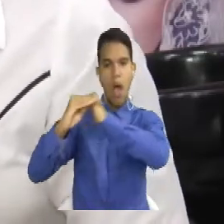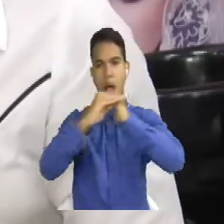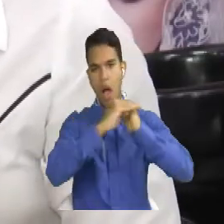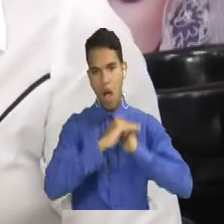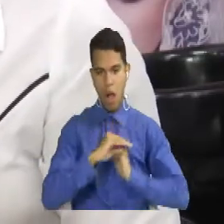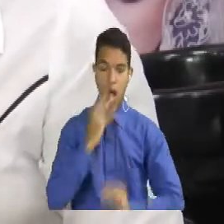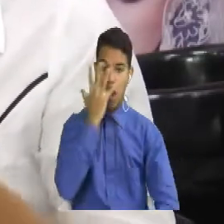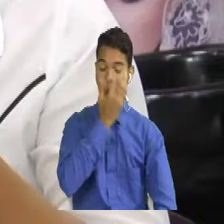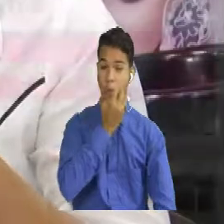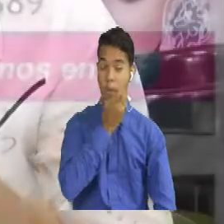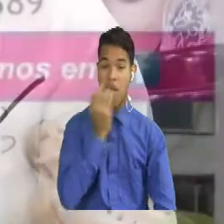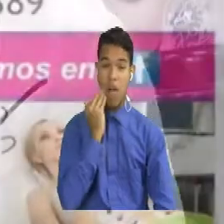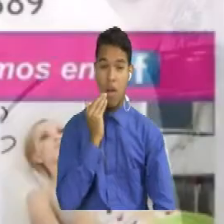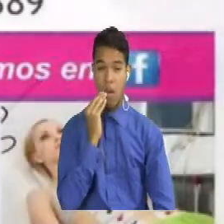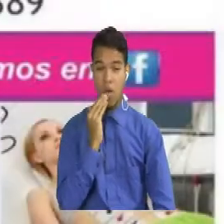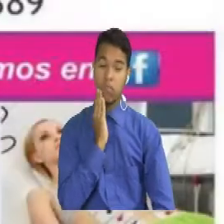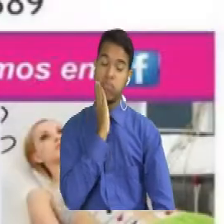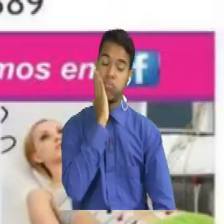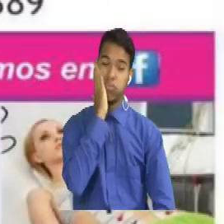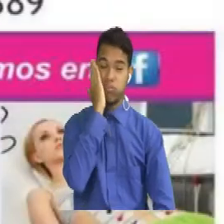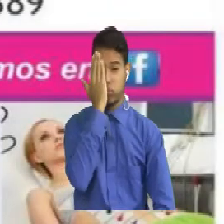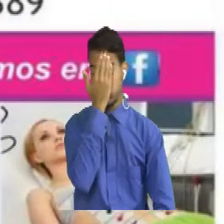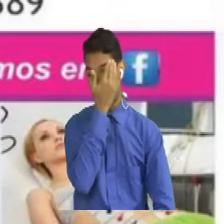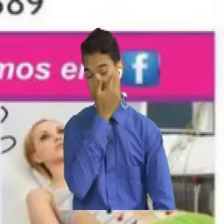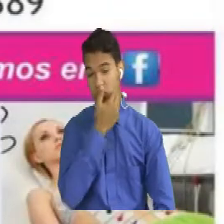Agudelo lo podemos hacer realidad.